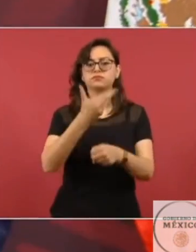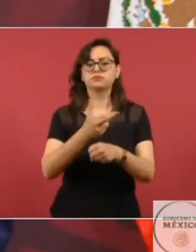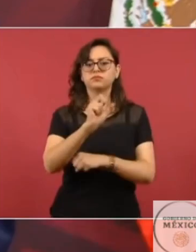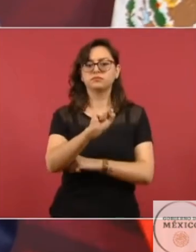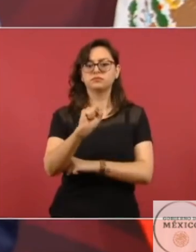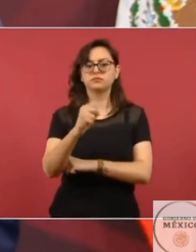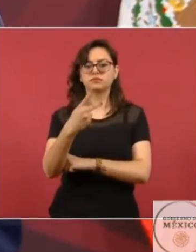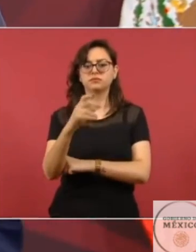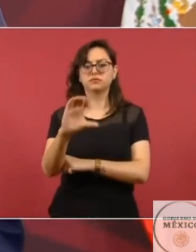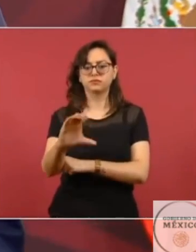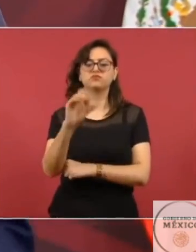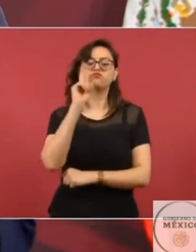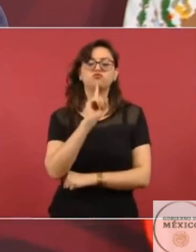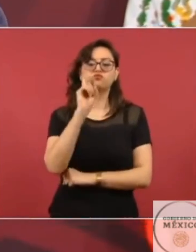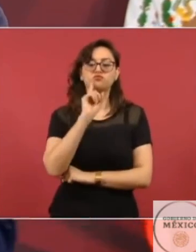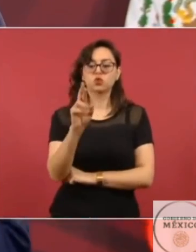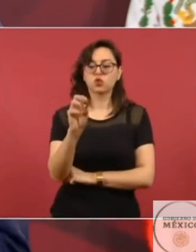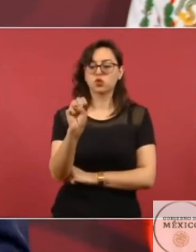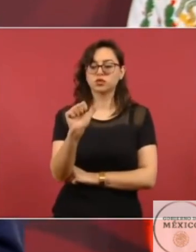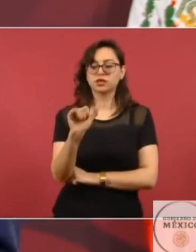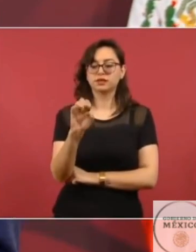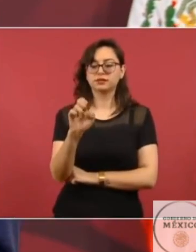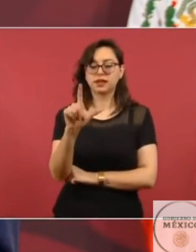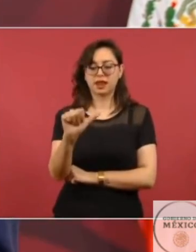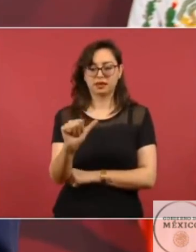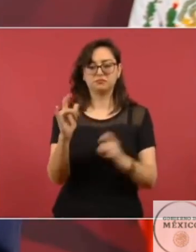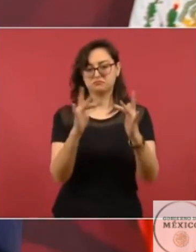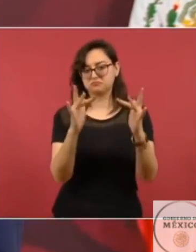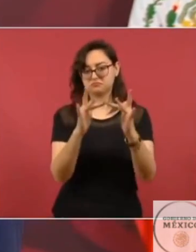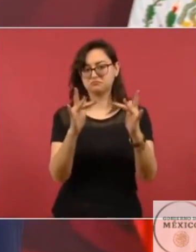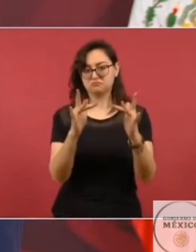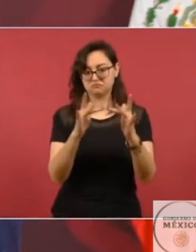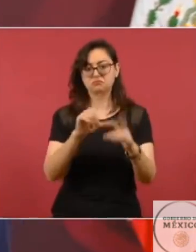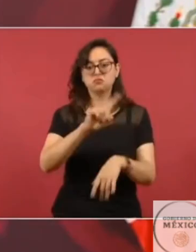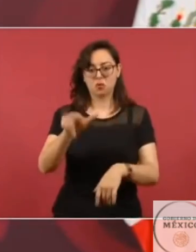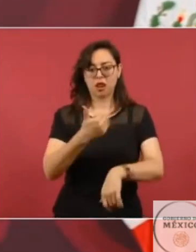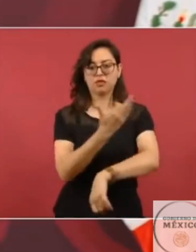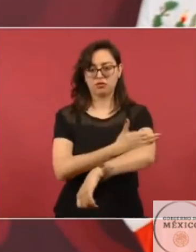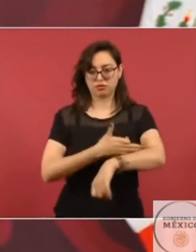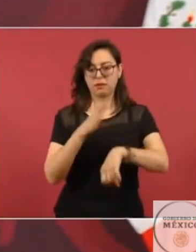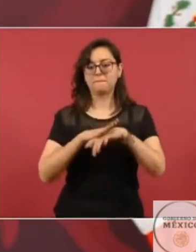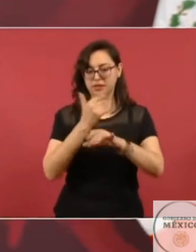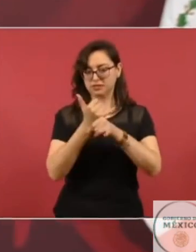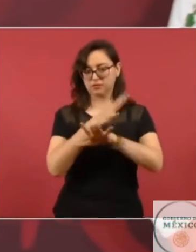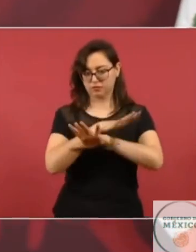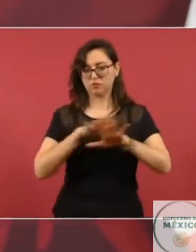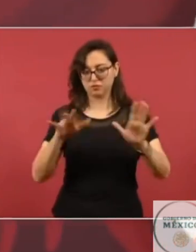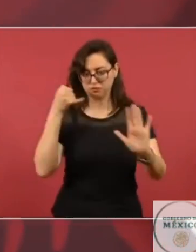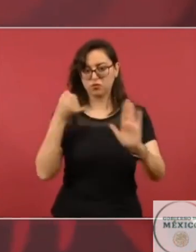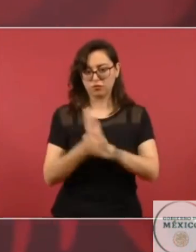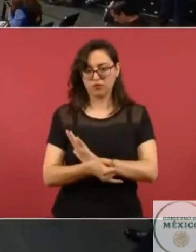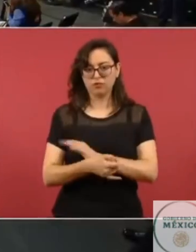Pública, con Rosa Isela. Tienen comunicación. Yo espero que más tarde ya se dé una información más amplia sobre